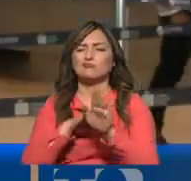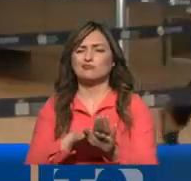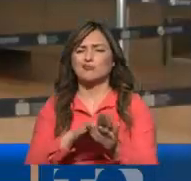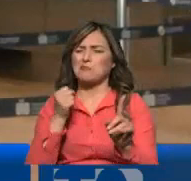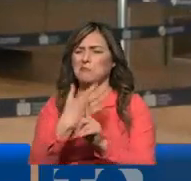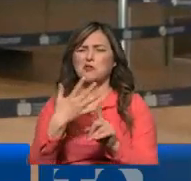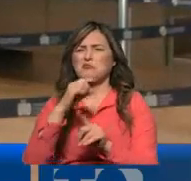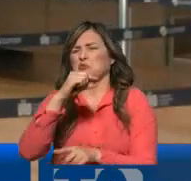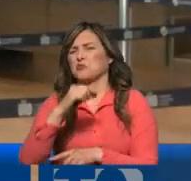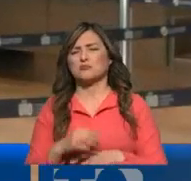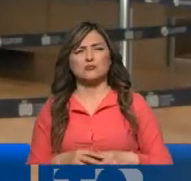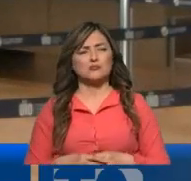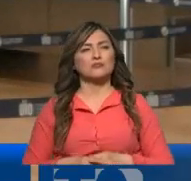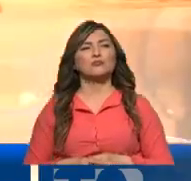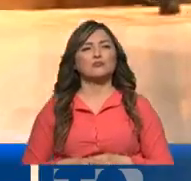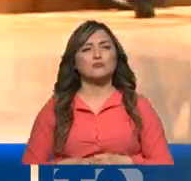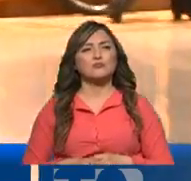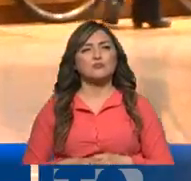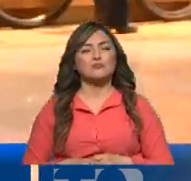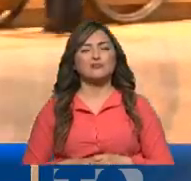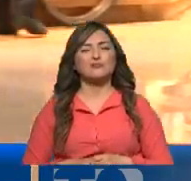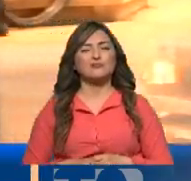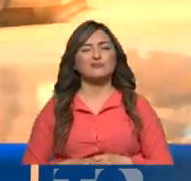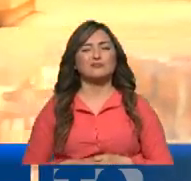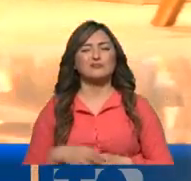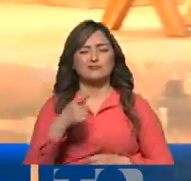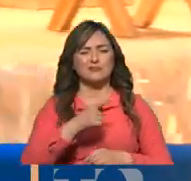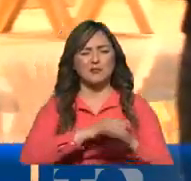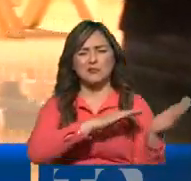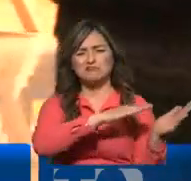mínima afectación a la operación regular del aeropuerto, pues son los periodos